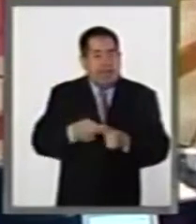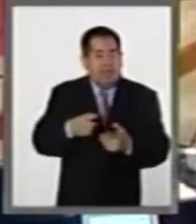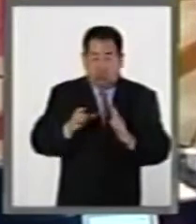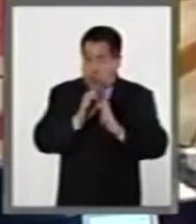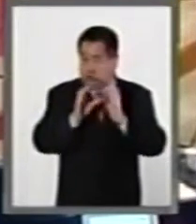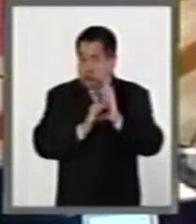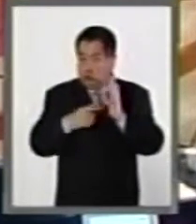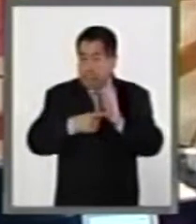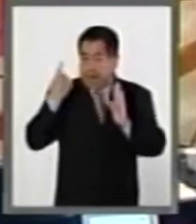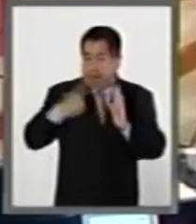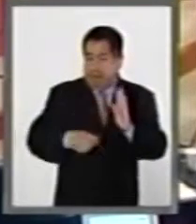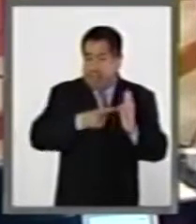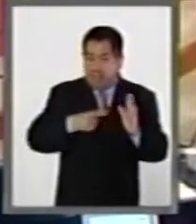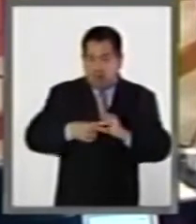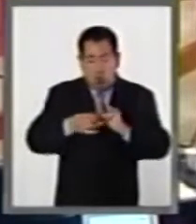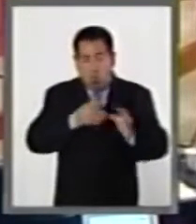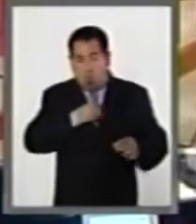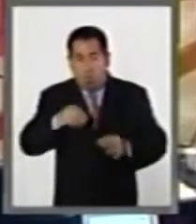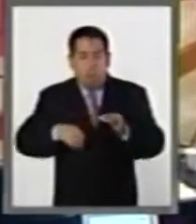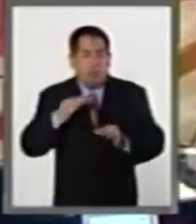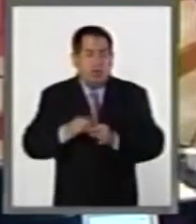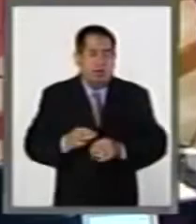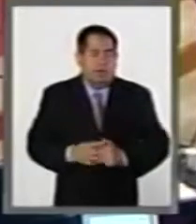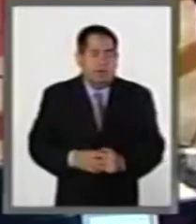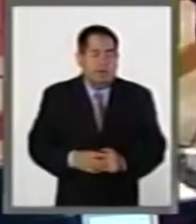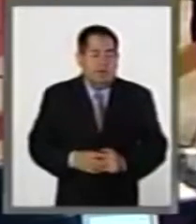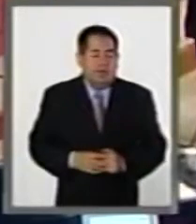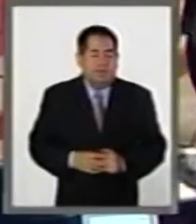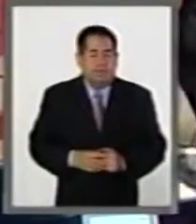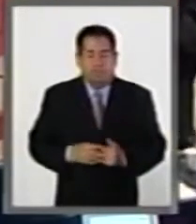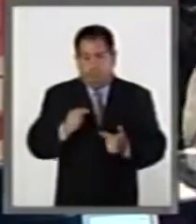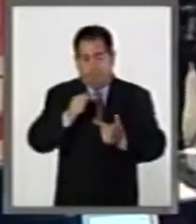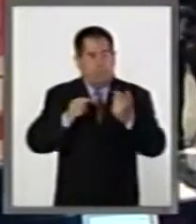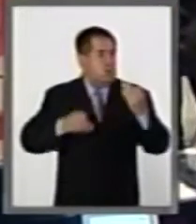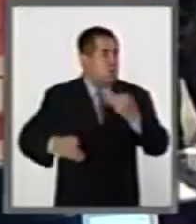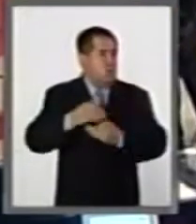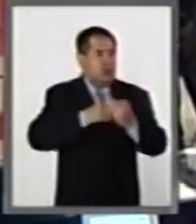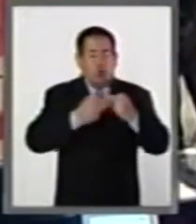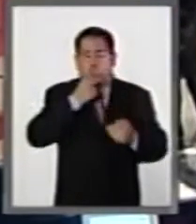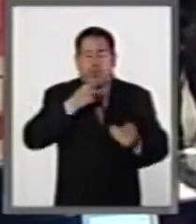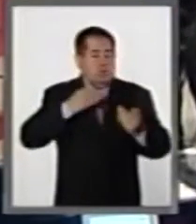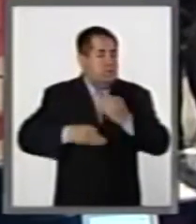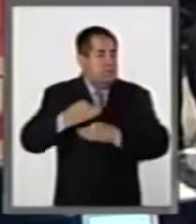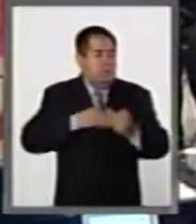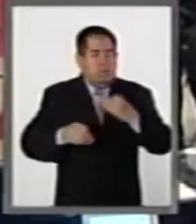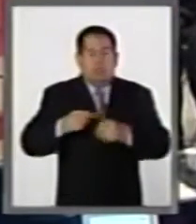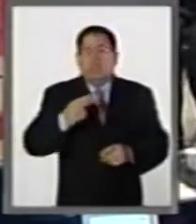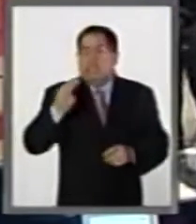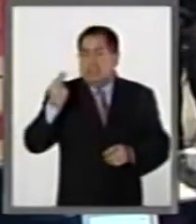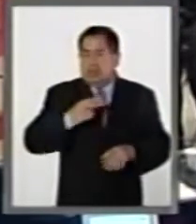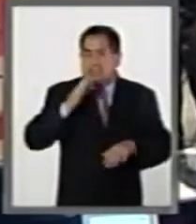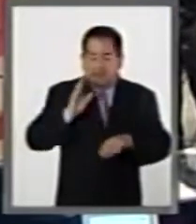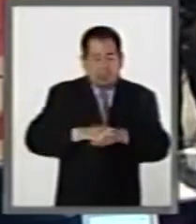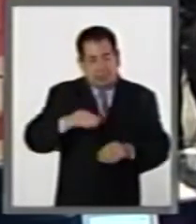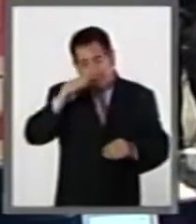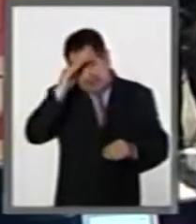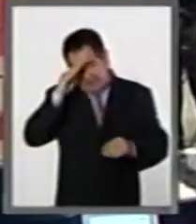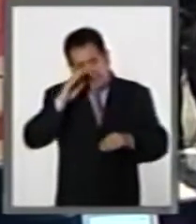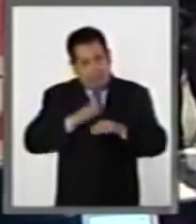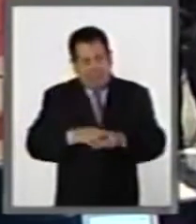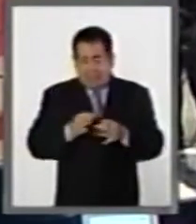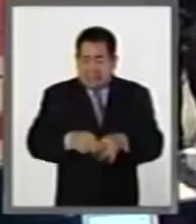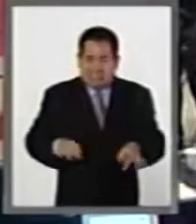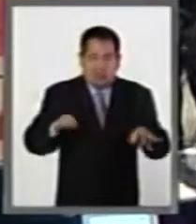deben observar y cumplir. Todas y todos estamos más que conscientes de esta